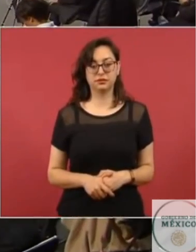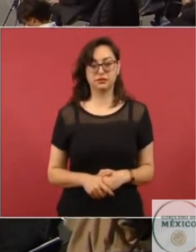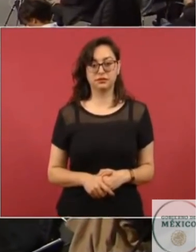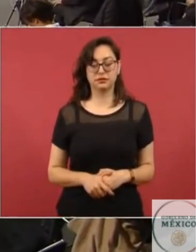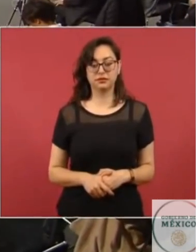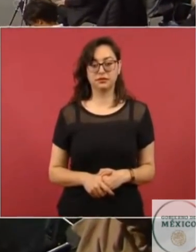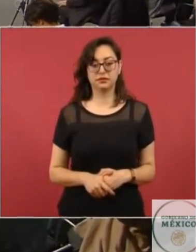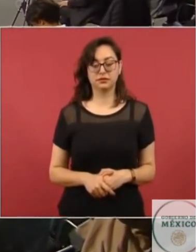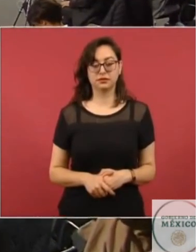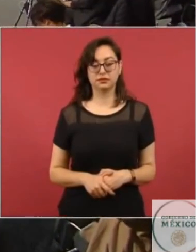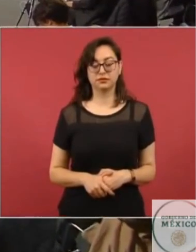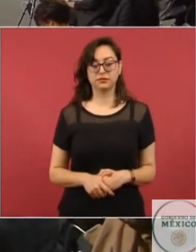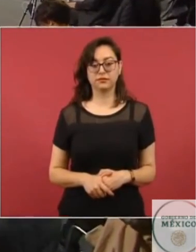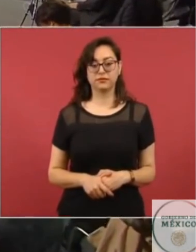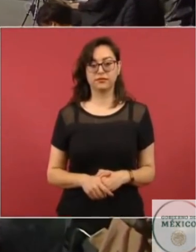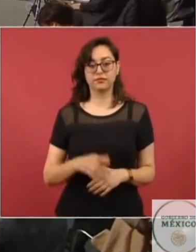Cuando renunció Ursúa.